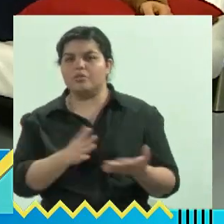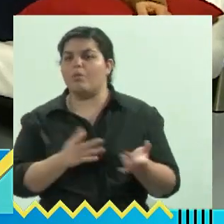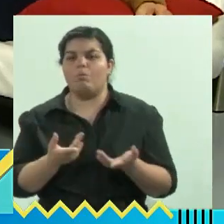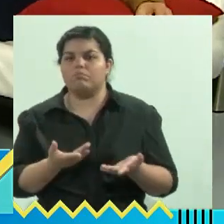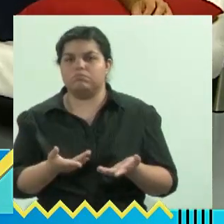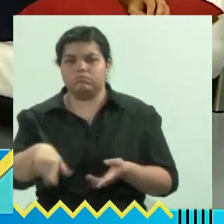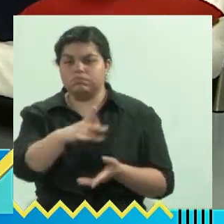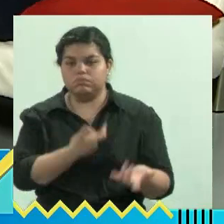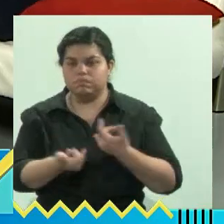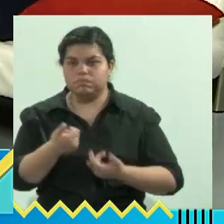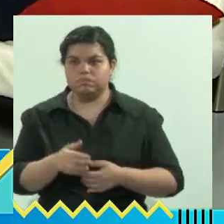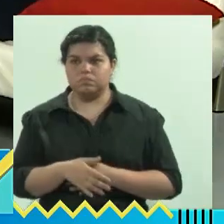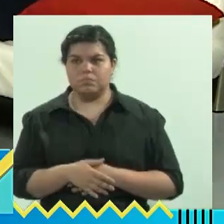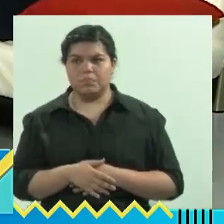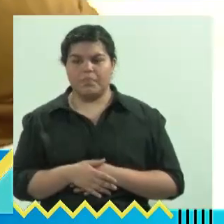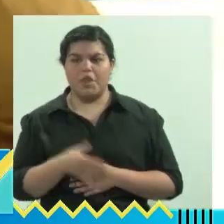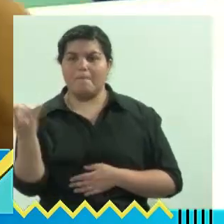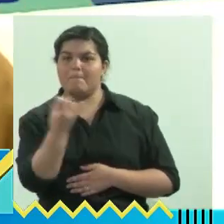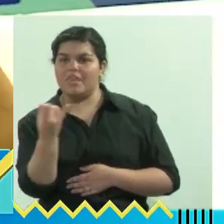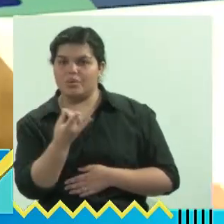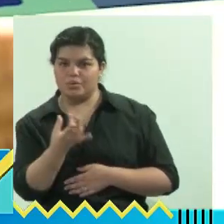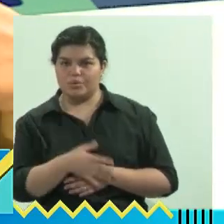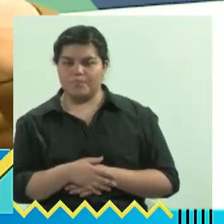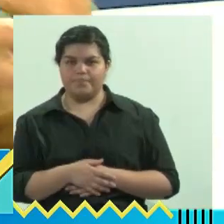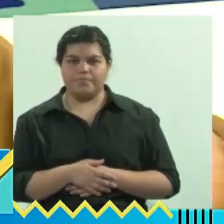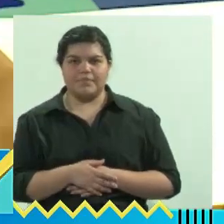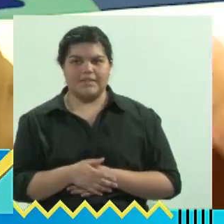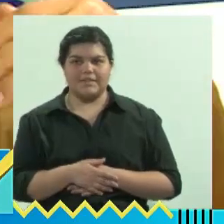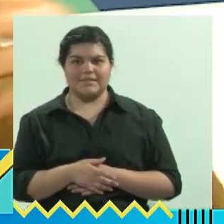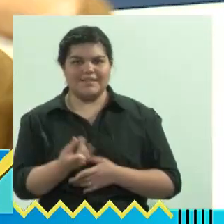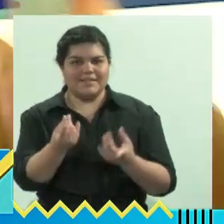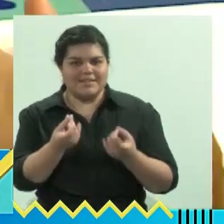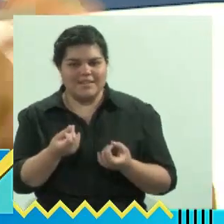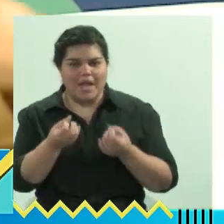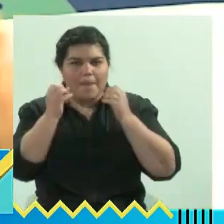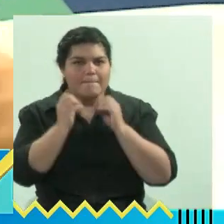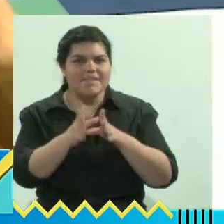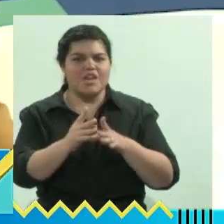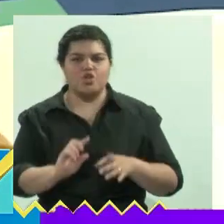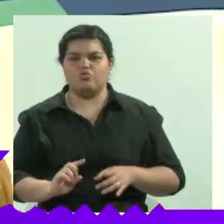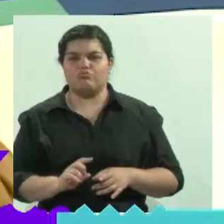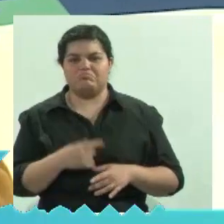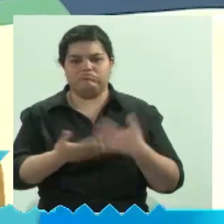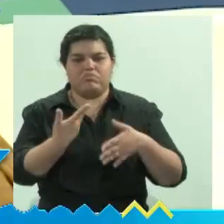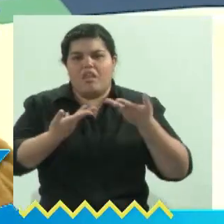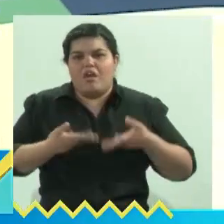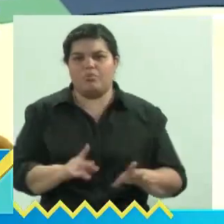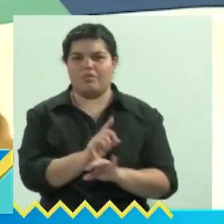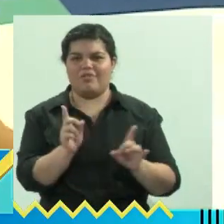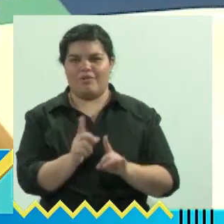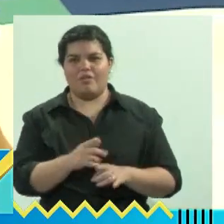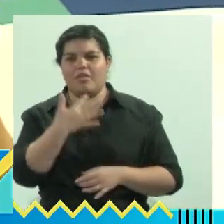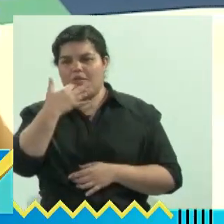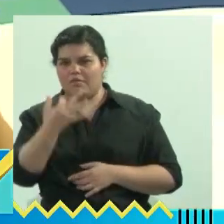háganlo. Que los mitos necesitan ser activados, digamos, no se reproducen solos. Si bien tienen toda una dinámica,